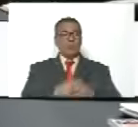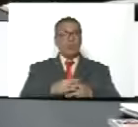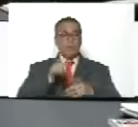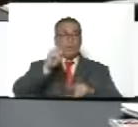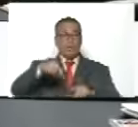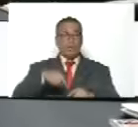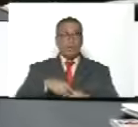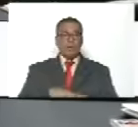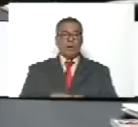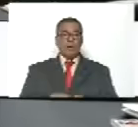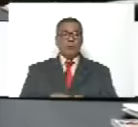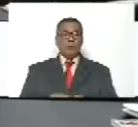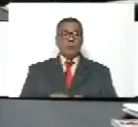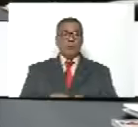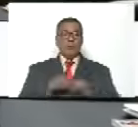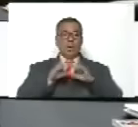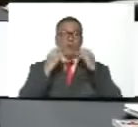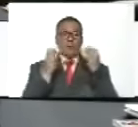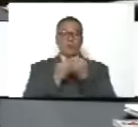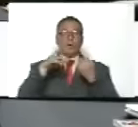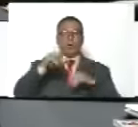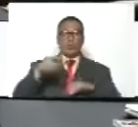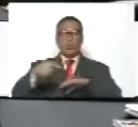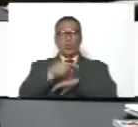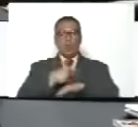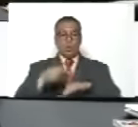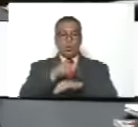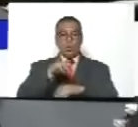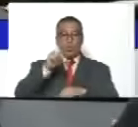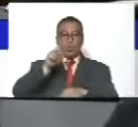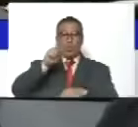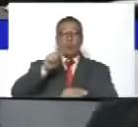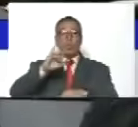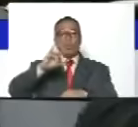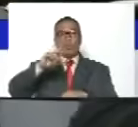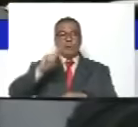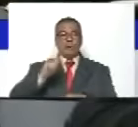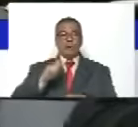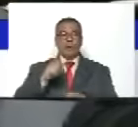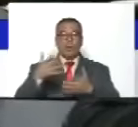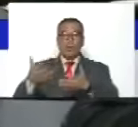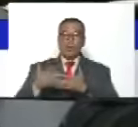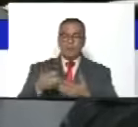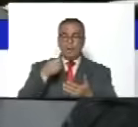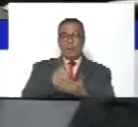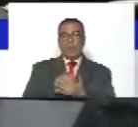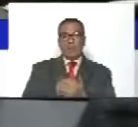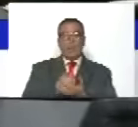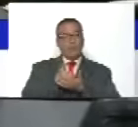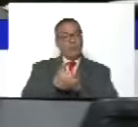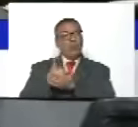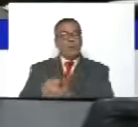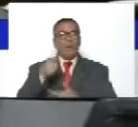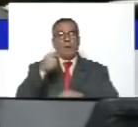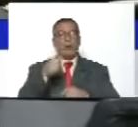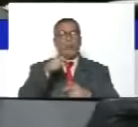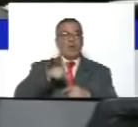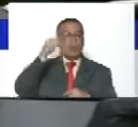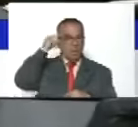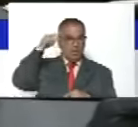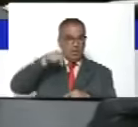además hay organizaciones no gubernamentales como Convite, que es una de ellas, que recibe financiamiento hoy en este